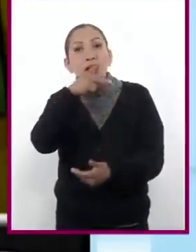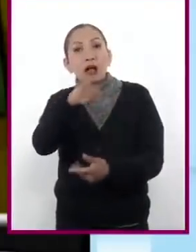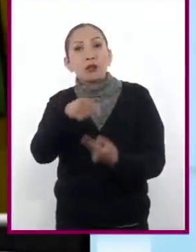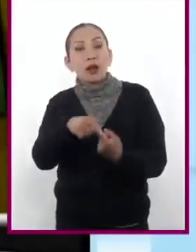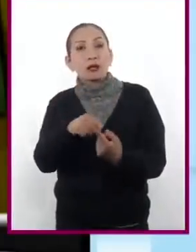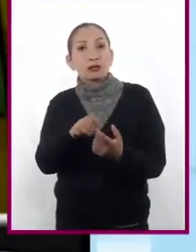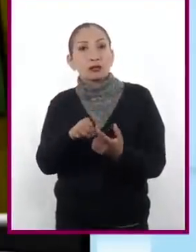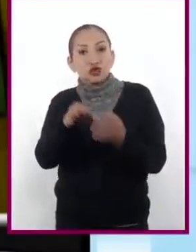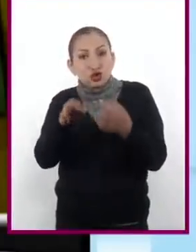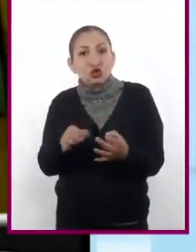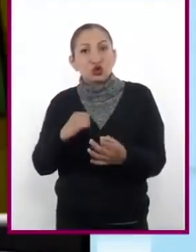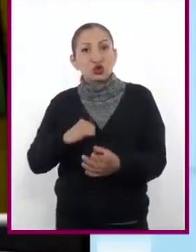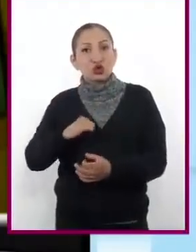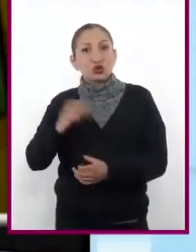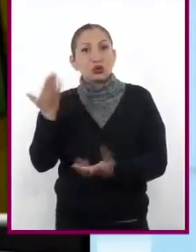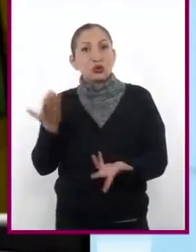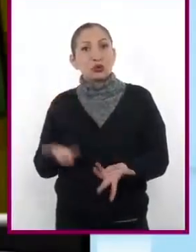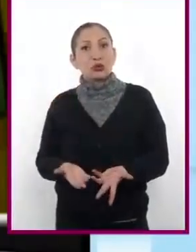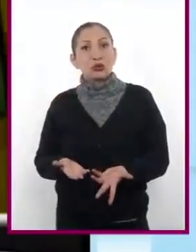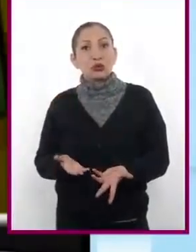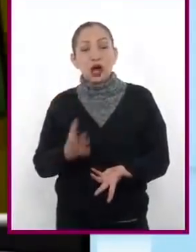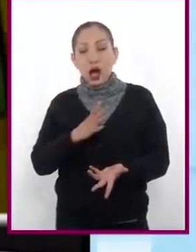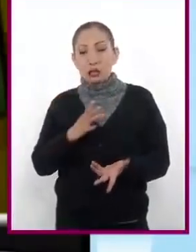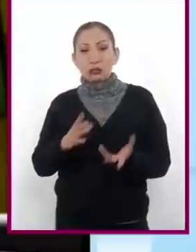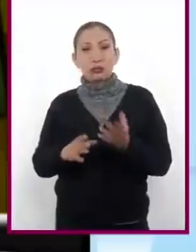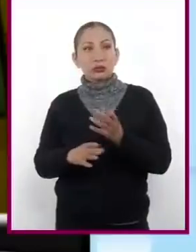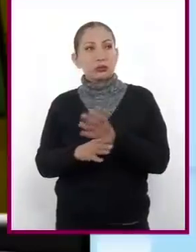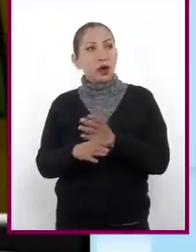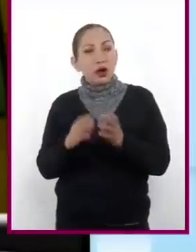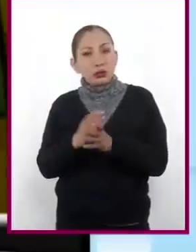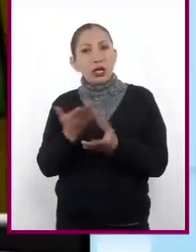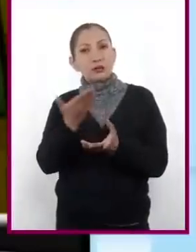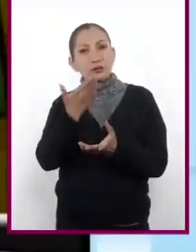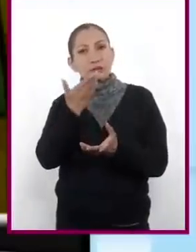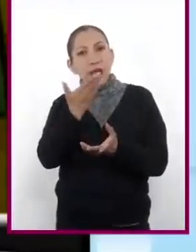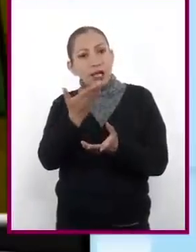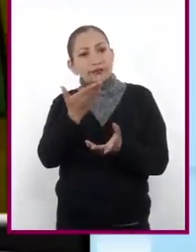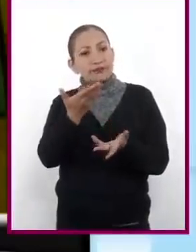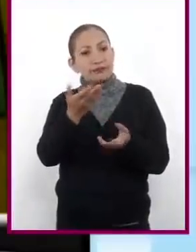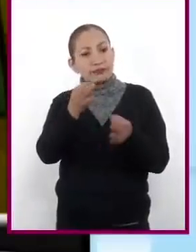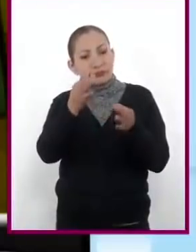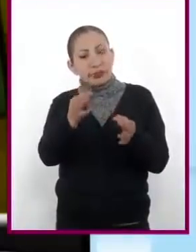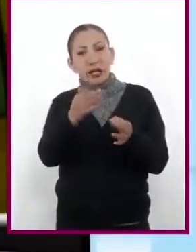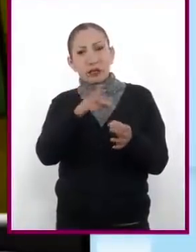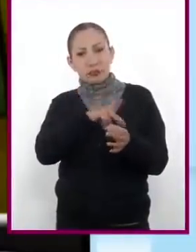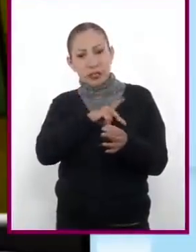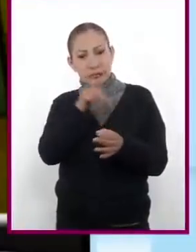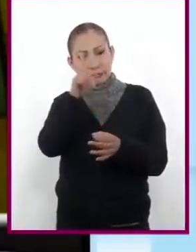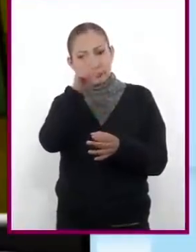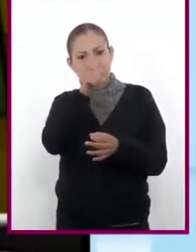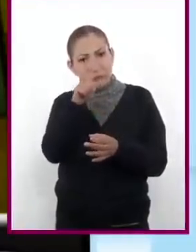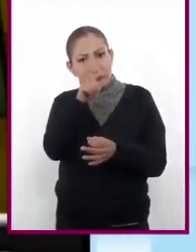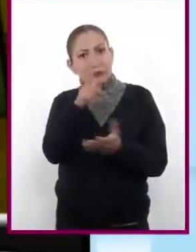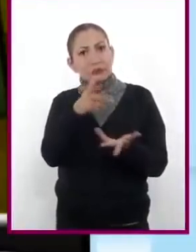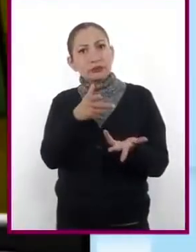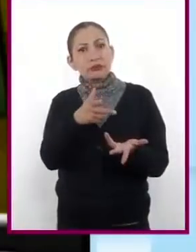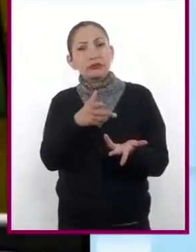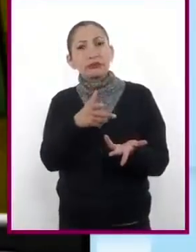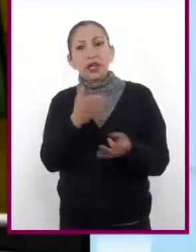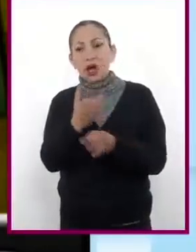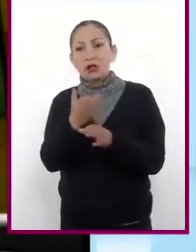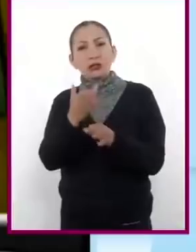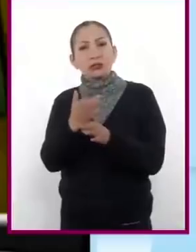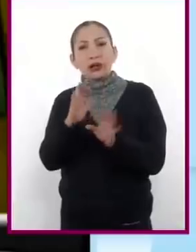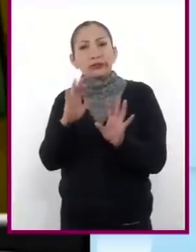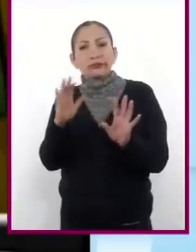palabras originales, hay cosas correctas en el dialecto, ahorita